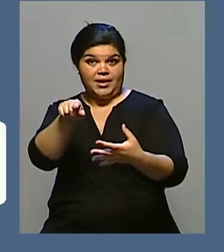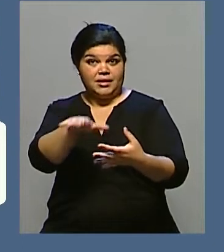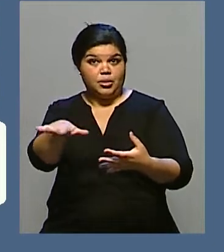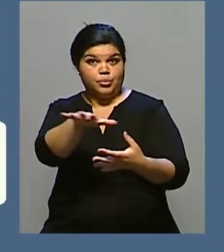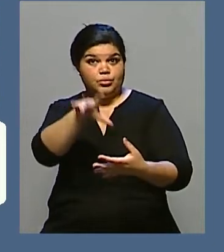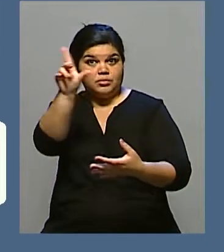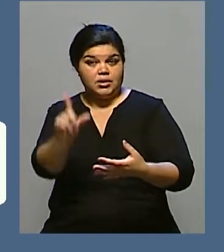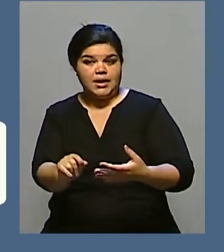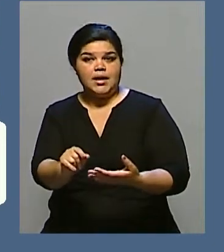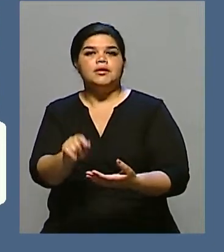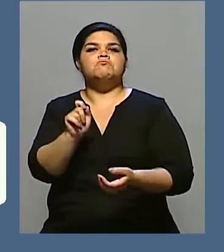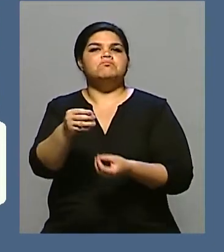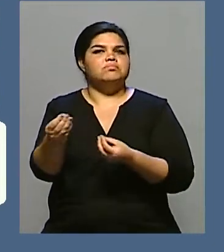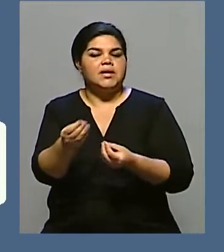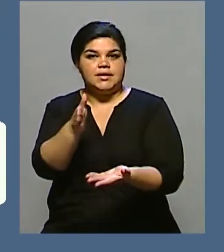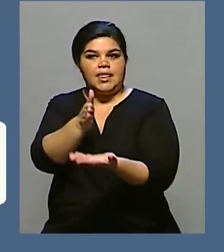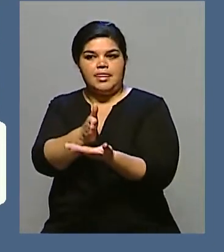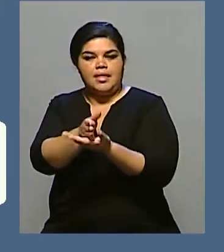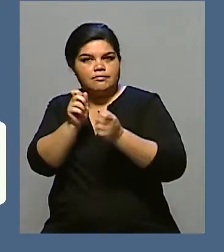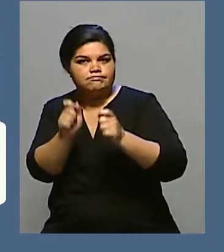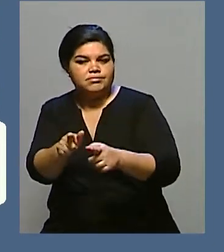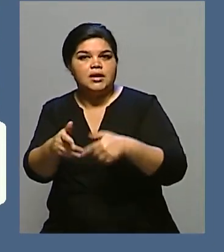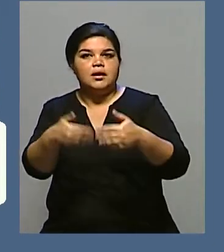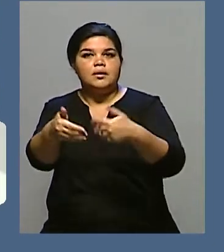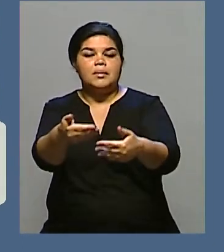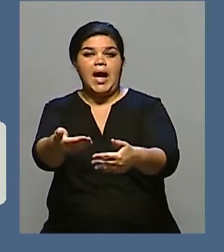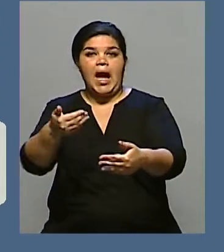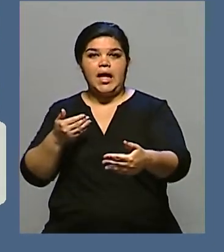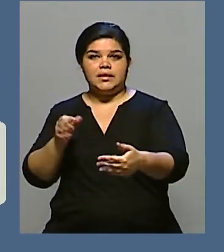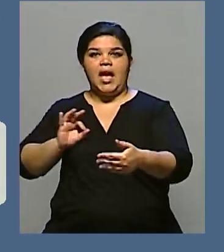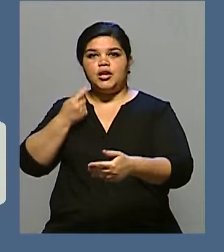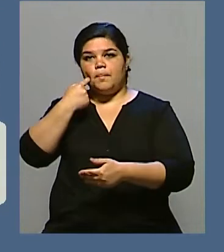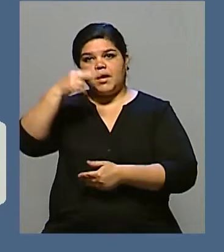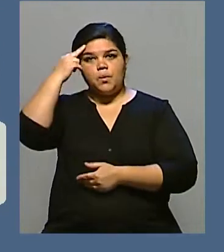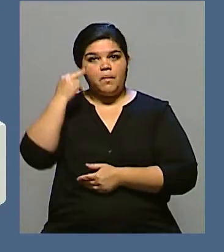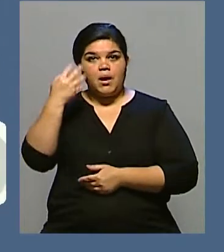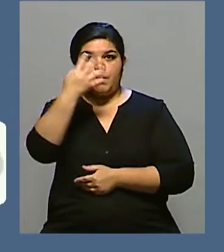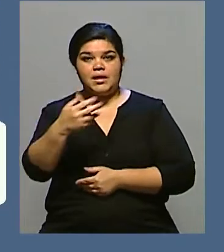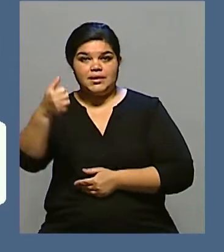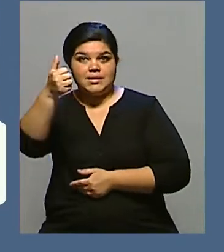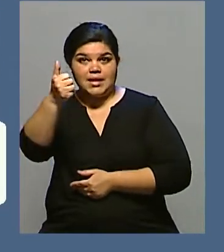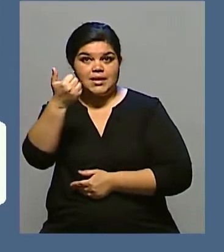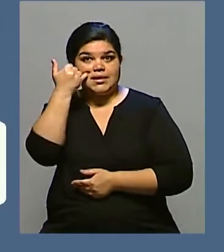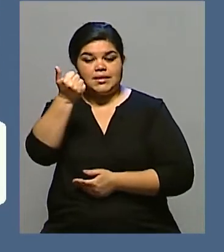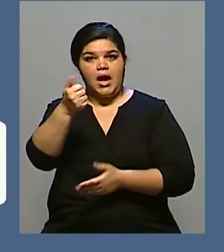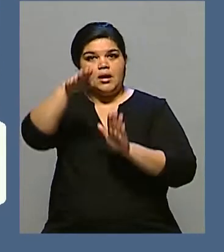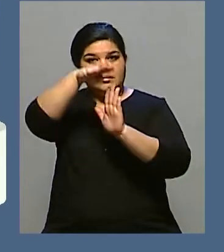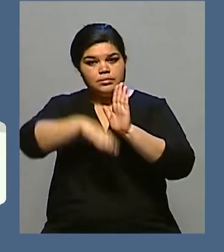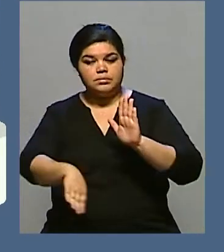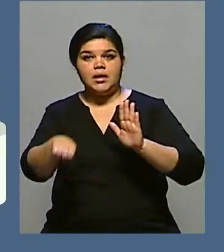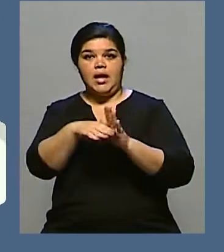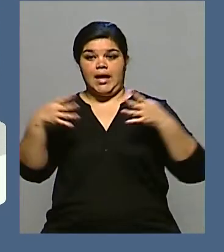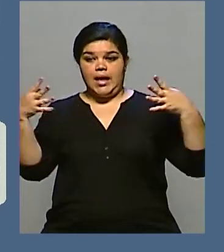obviamente con Estado de Derecho a partir del referéndum que se hizo en el 1946, luego del fin de la Segunda